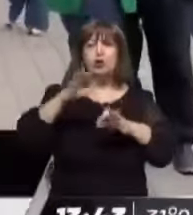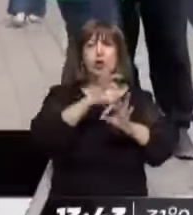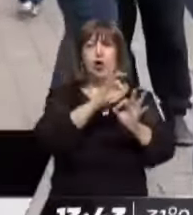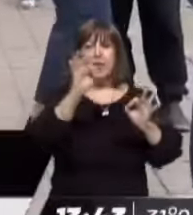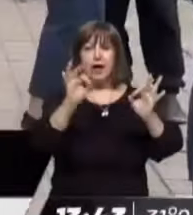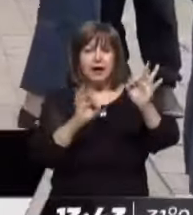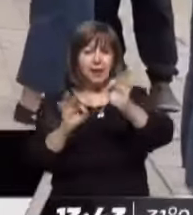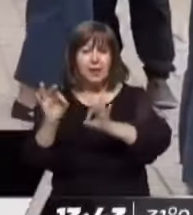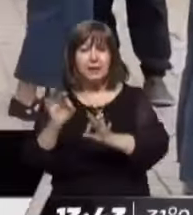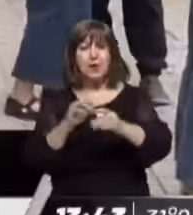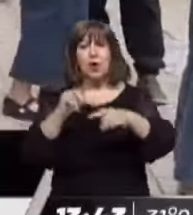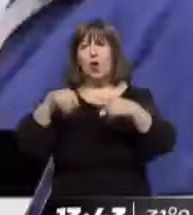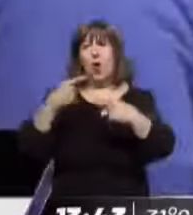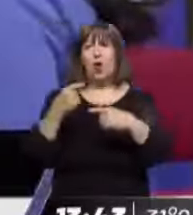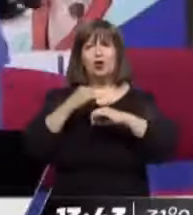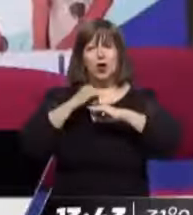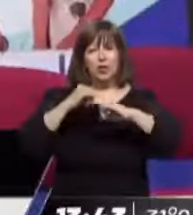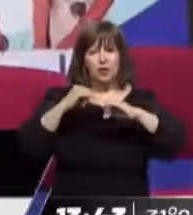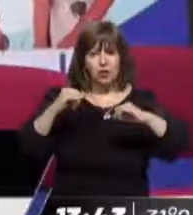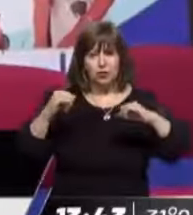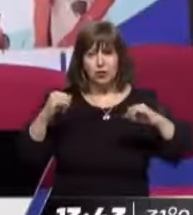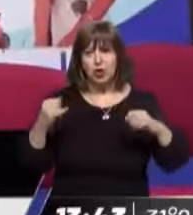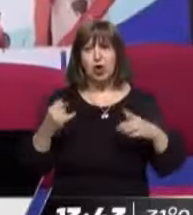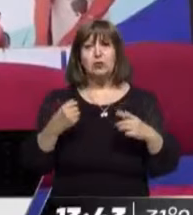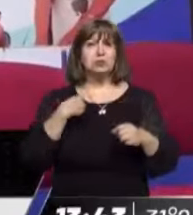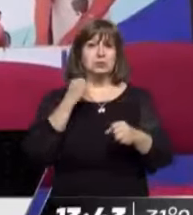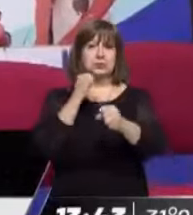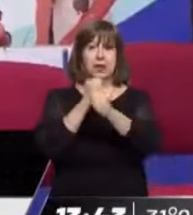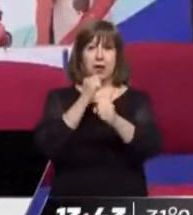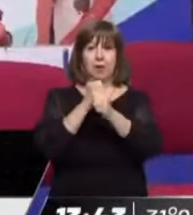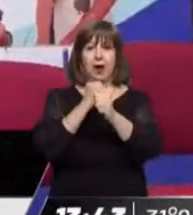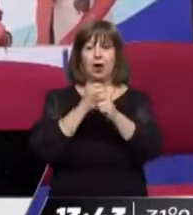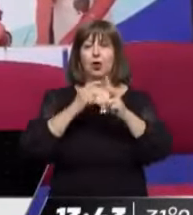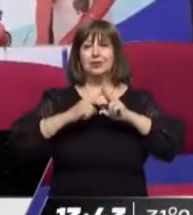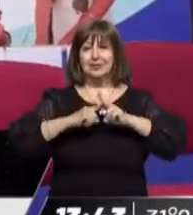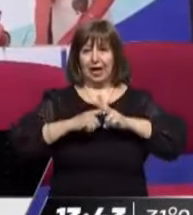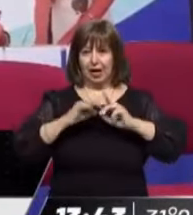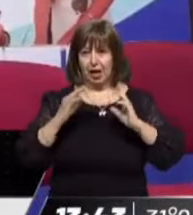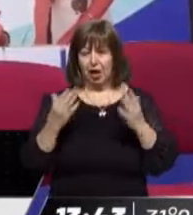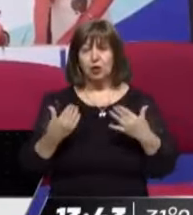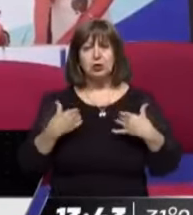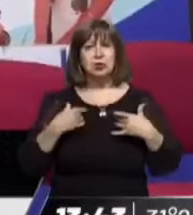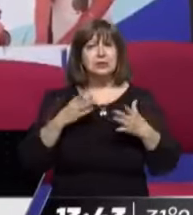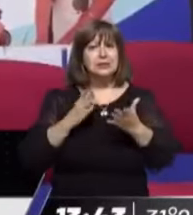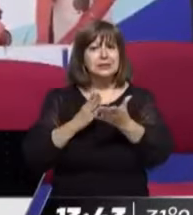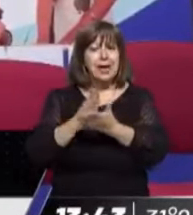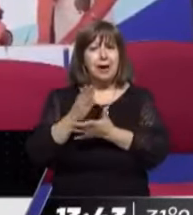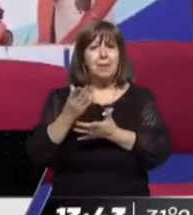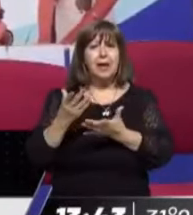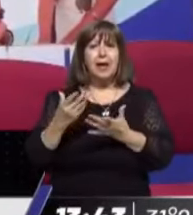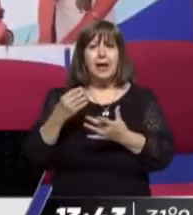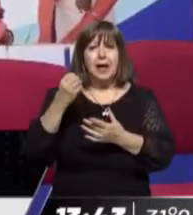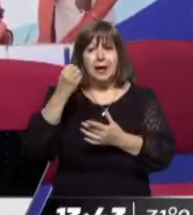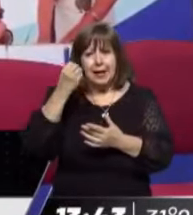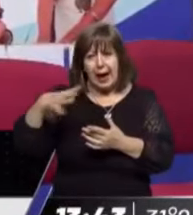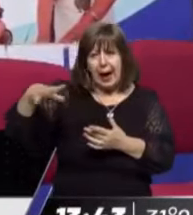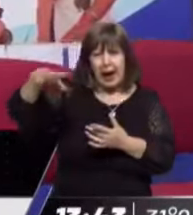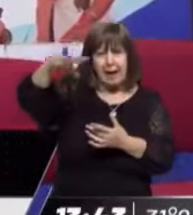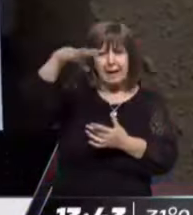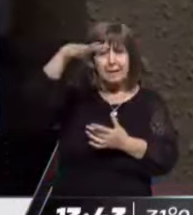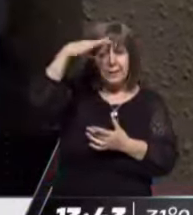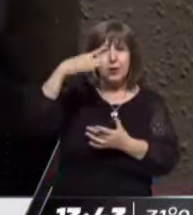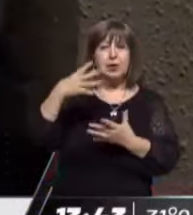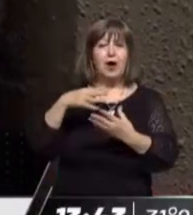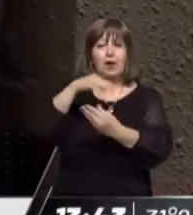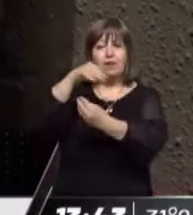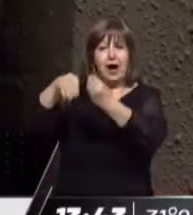cartillas de capacitación difusión de nuestras tareas técnicas pero nosotros estamos acompañando a los campesinos agricultores